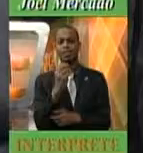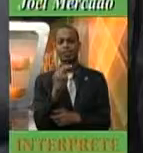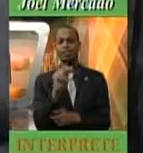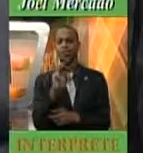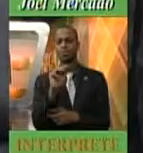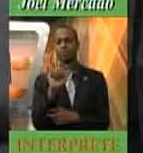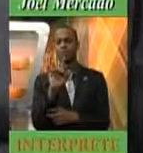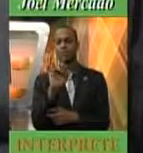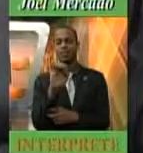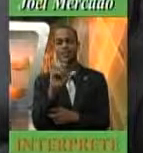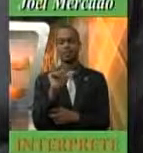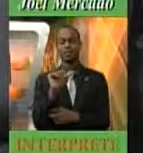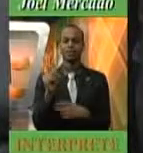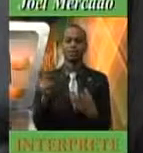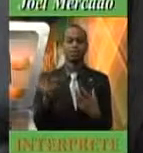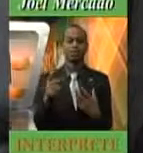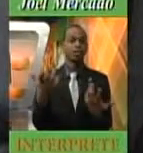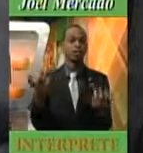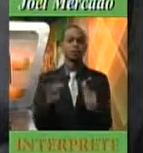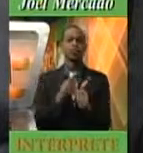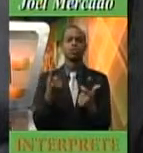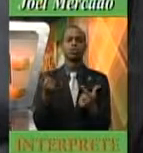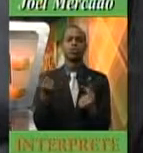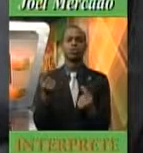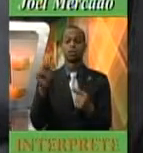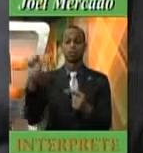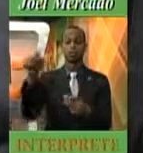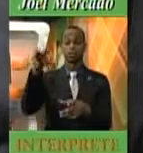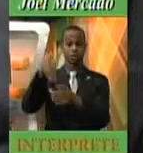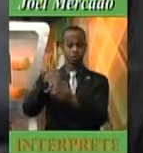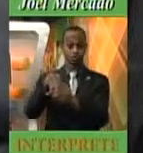ahí. Es decir, presentarle el plan